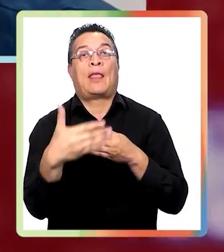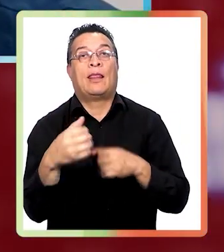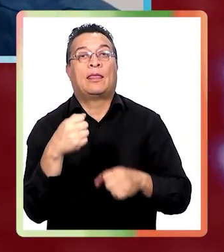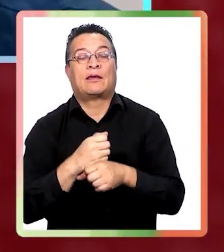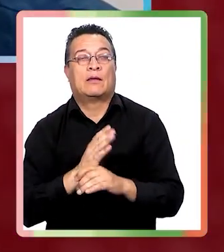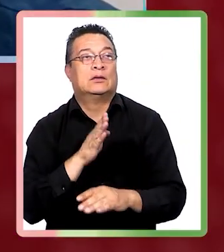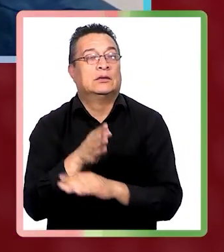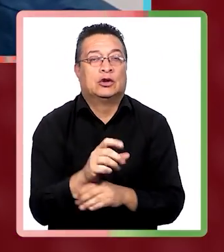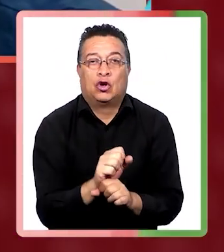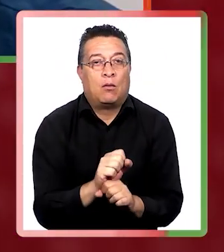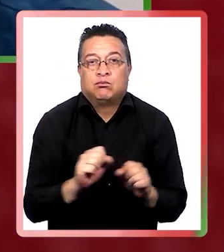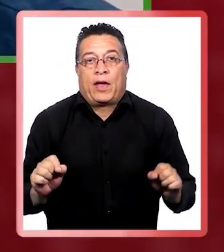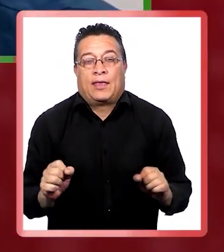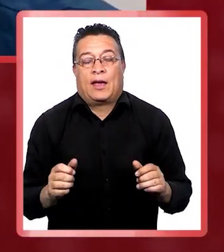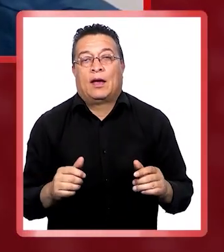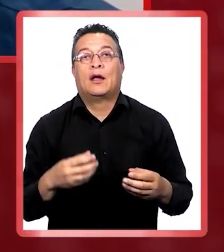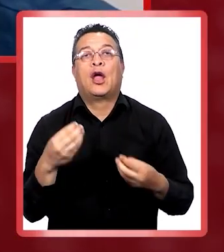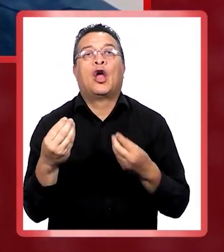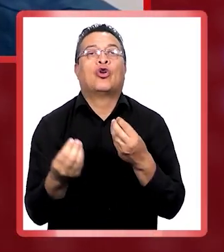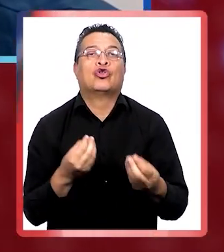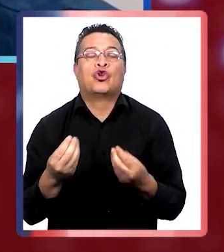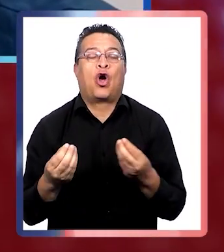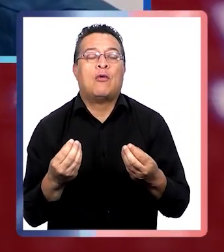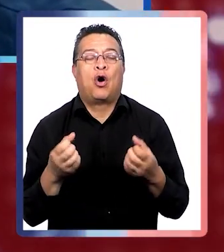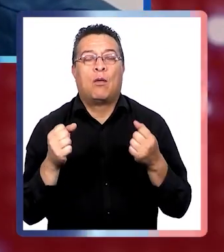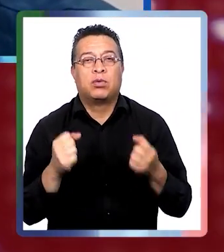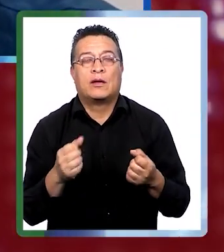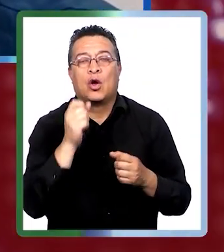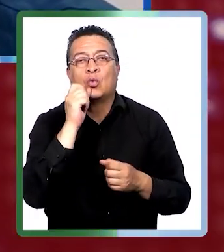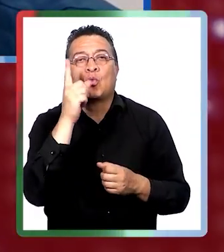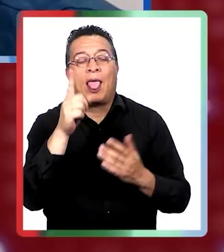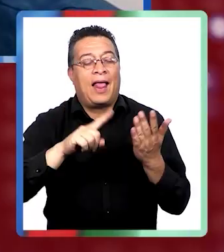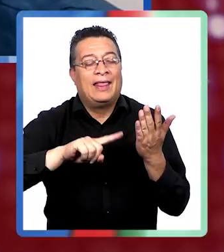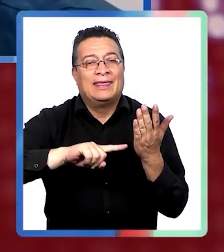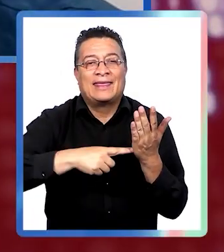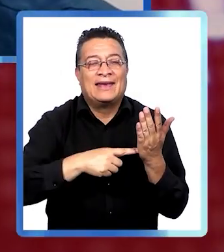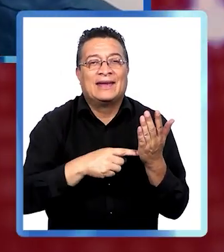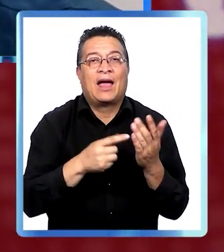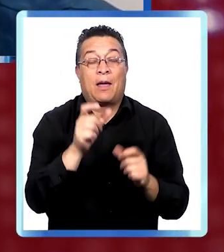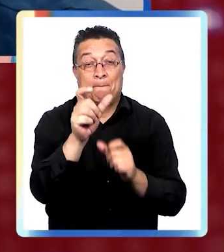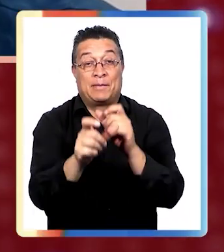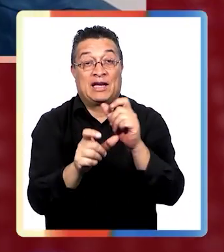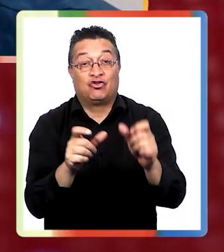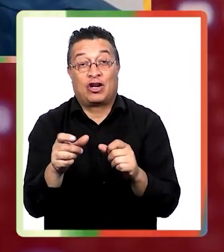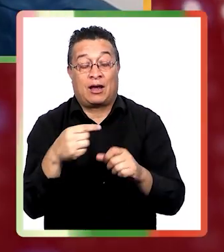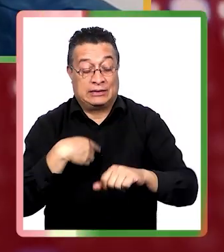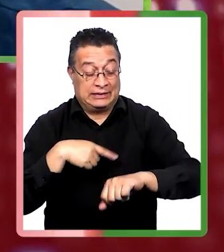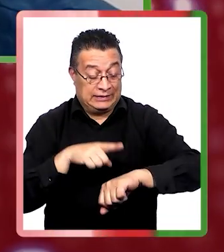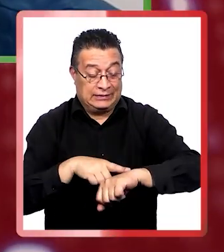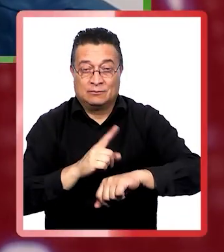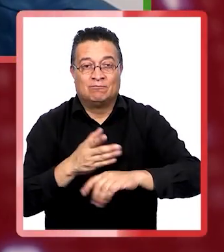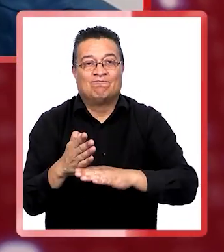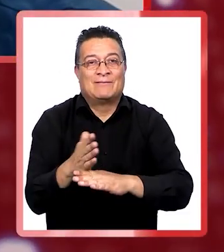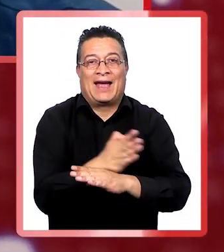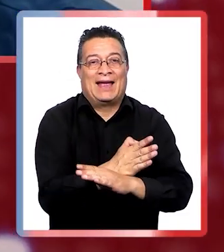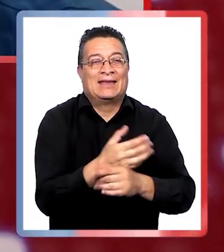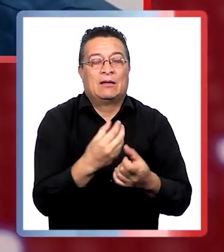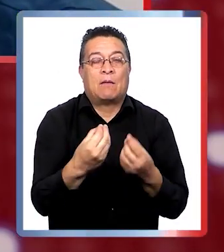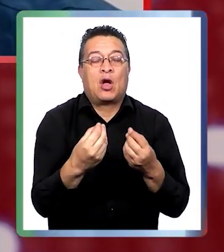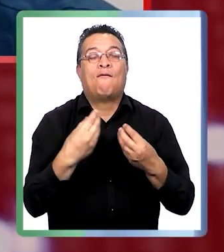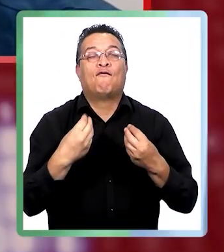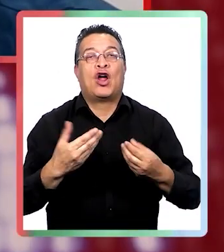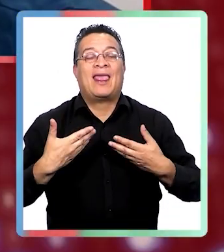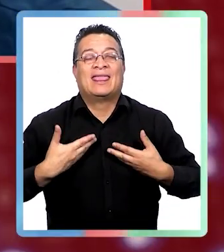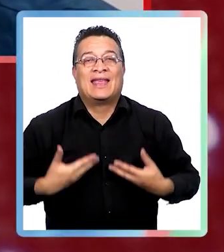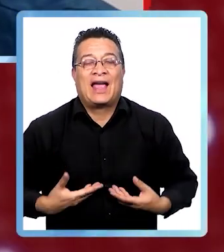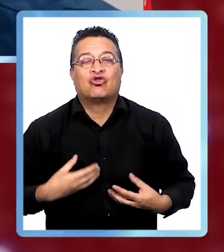va a llegar tarde al trabajo. Entonces, ¿cómo uno o cuáles son las técnicas para que esa gente que funciona contrarreloj